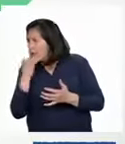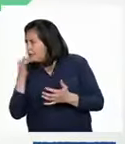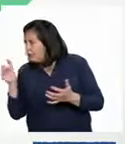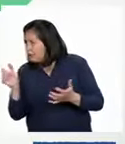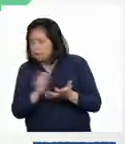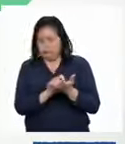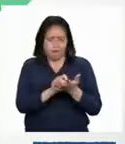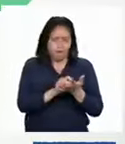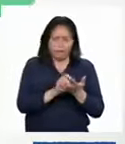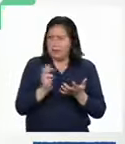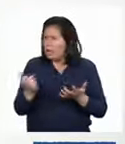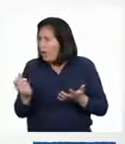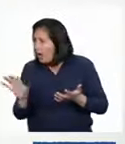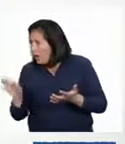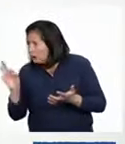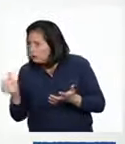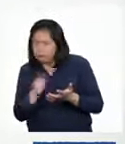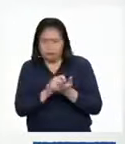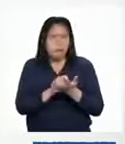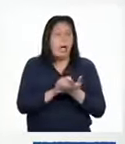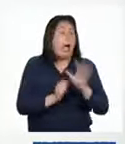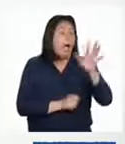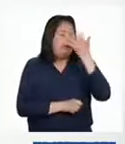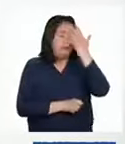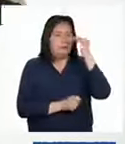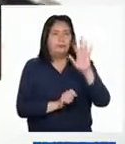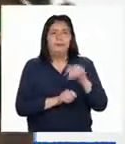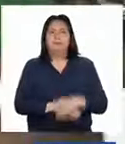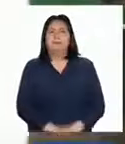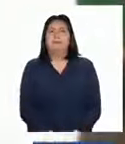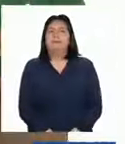sobre nuestros nuevos descubrimientos. Ay, me había olvidado.